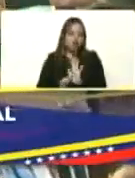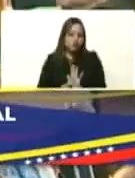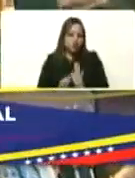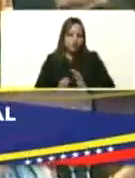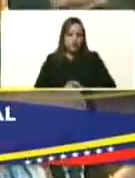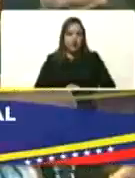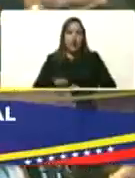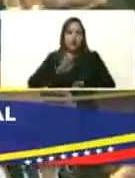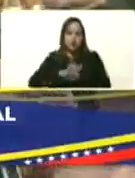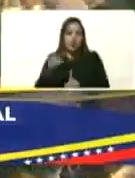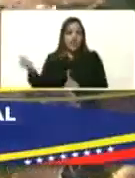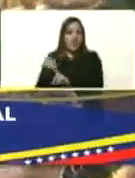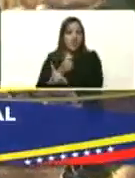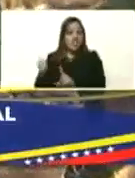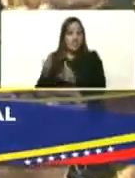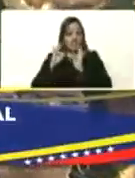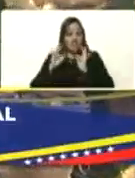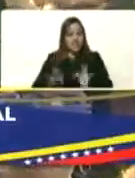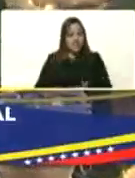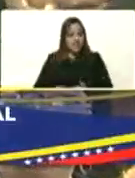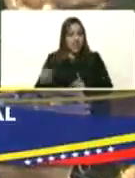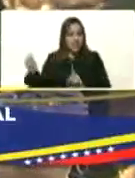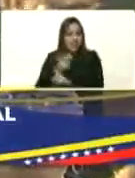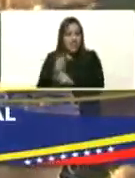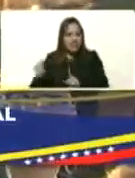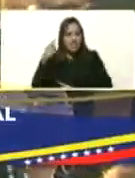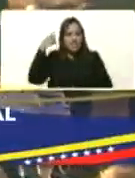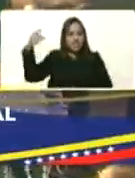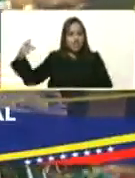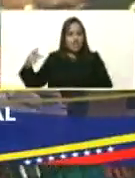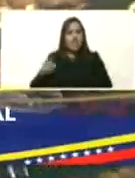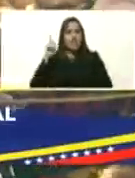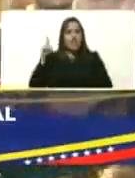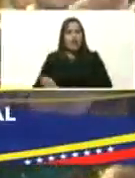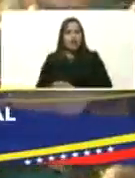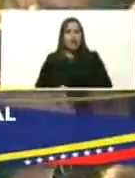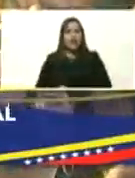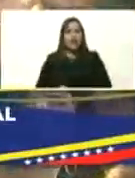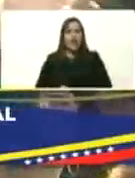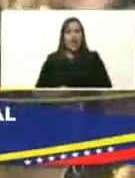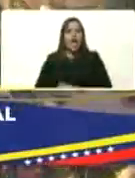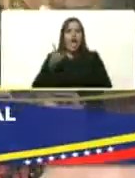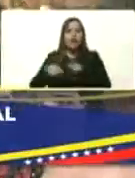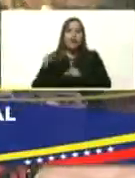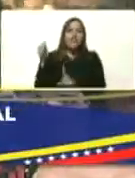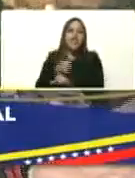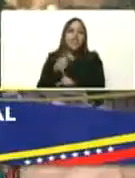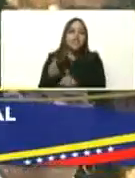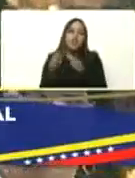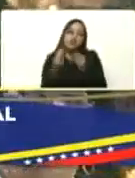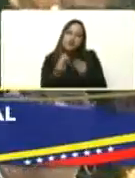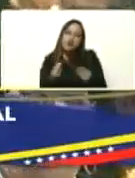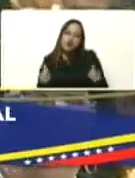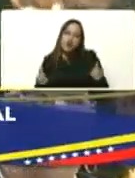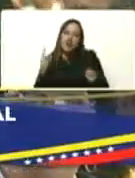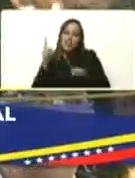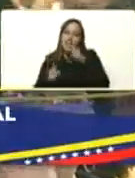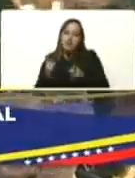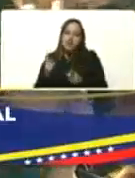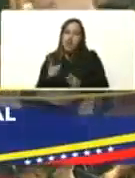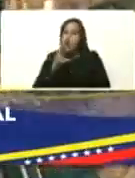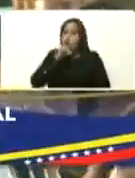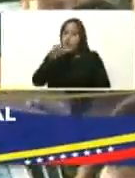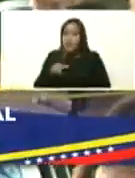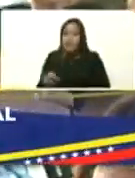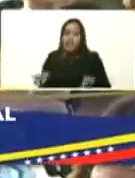no es solo la violencia física, no es solo la violencia psicológica, hay violencias sutiles y hay violencias muy cruentas como el femicidio.